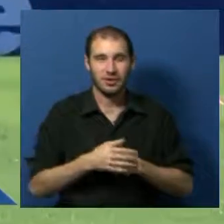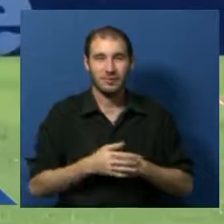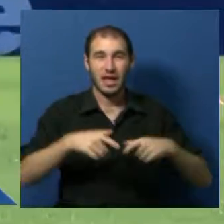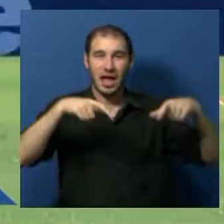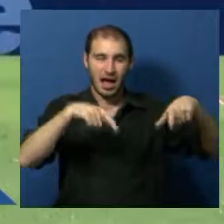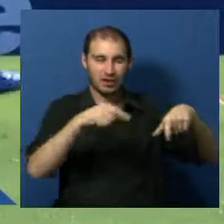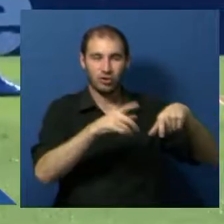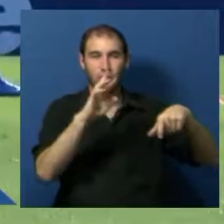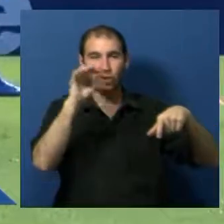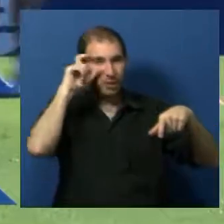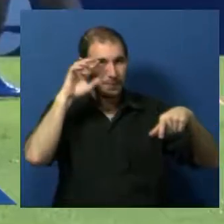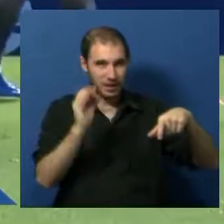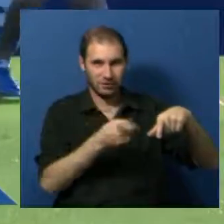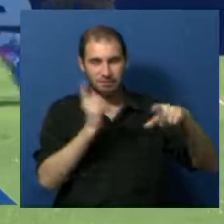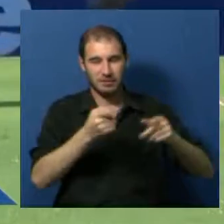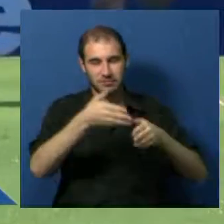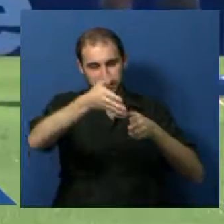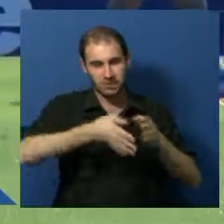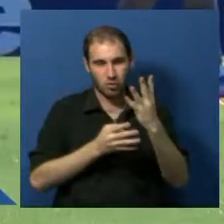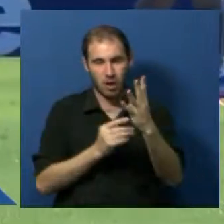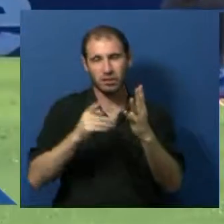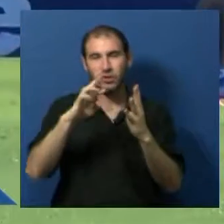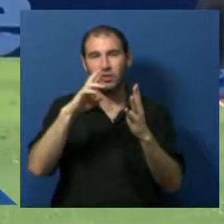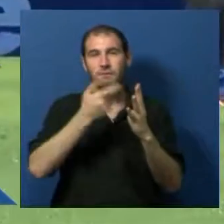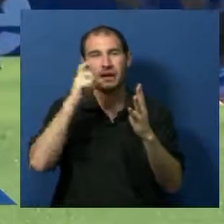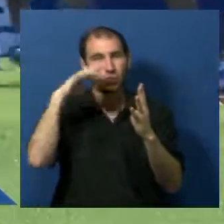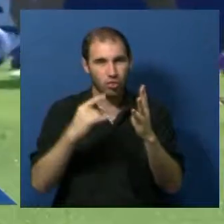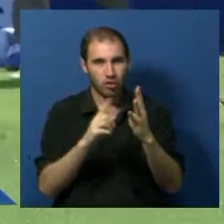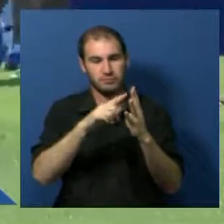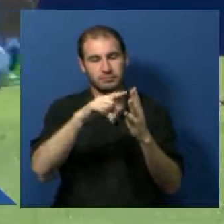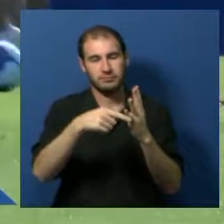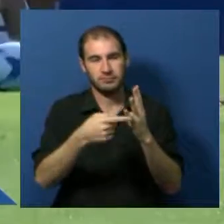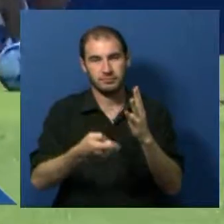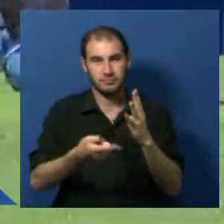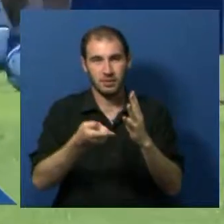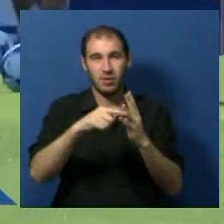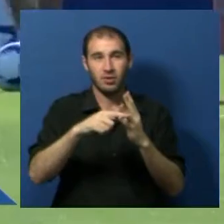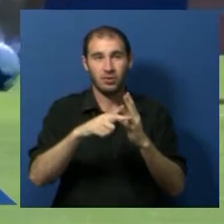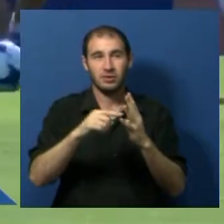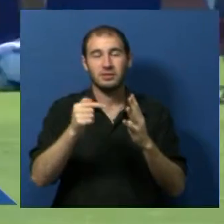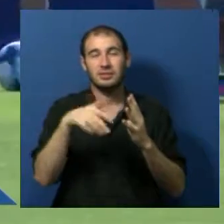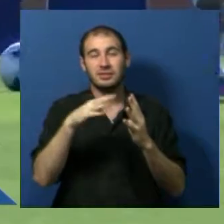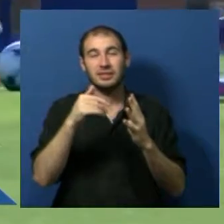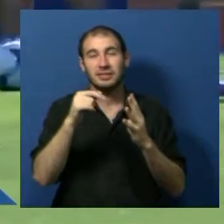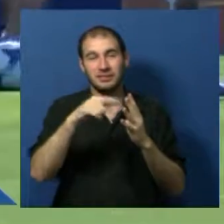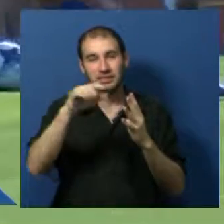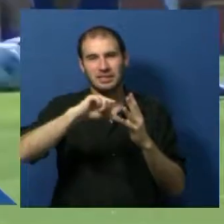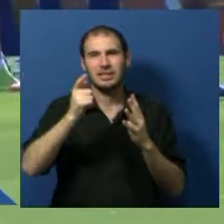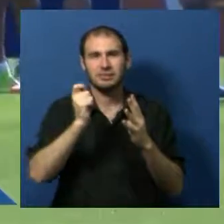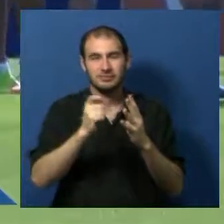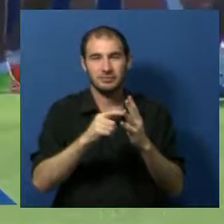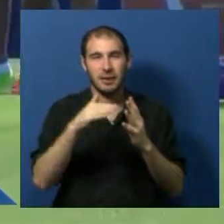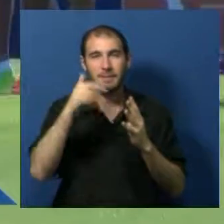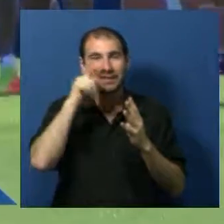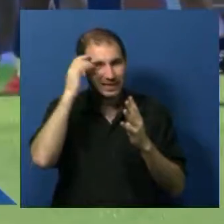arco, Chiquito Romero, que es una fija, línea de cuatro, Facundo Roncaglia. Por el sector de la saga central va a estar